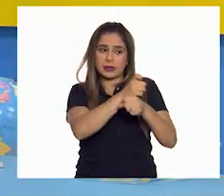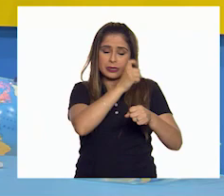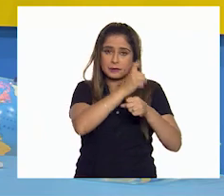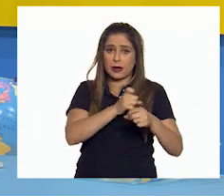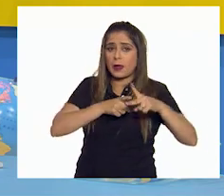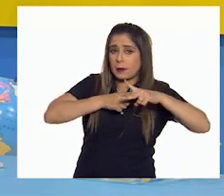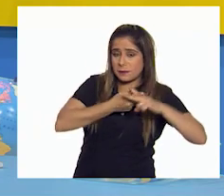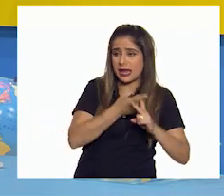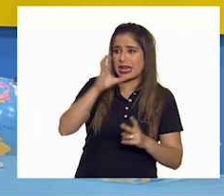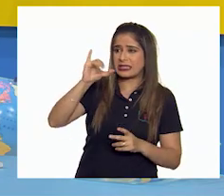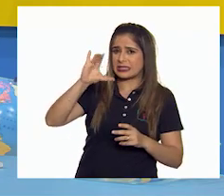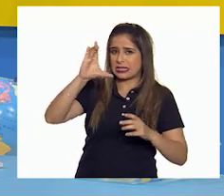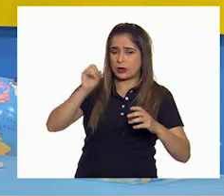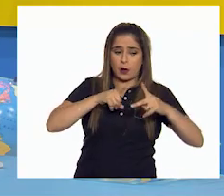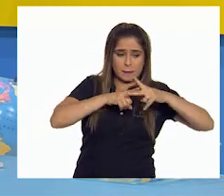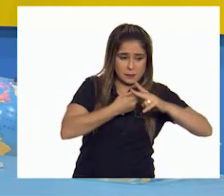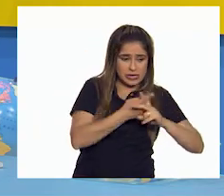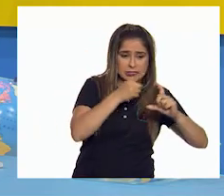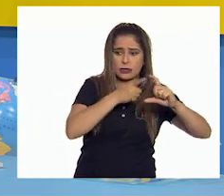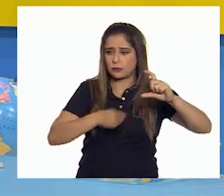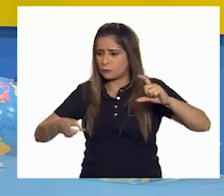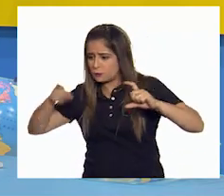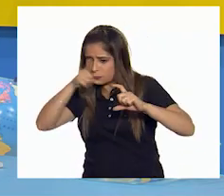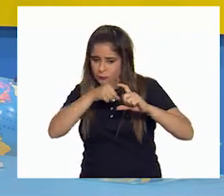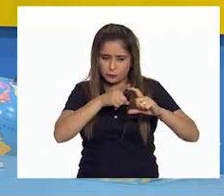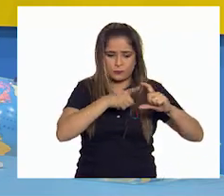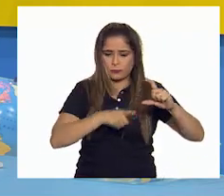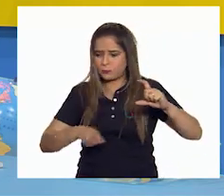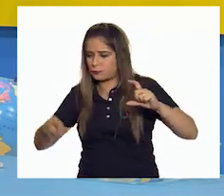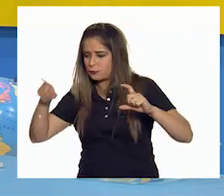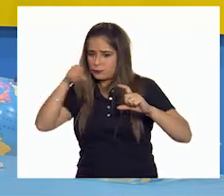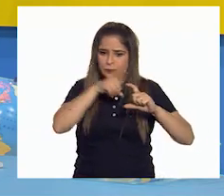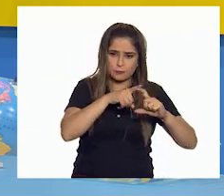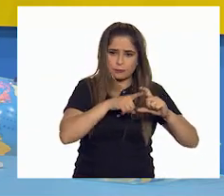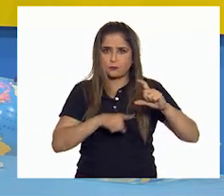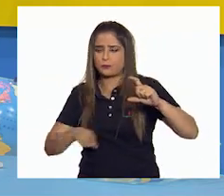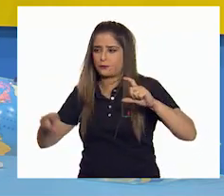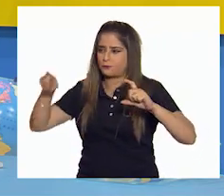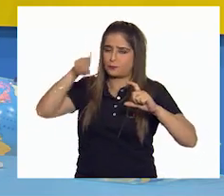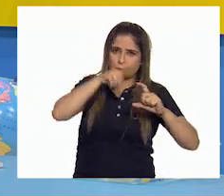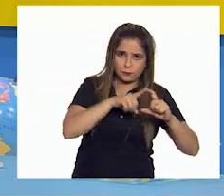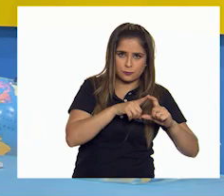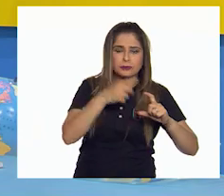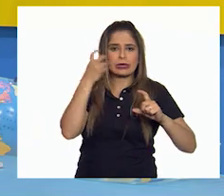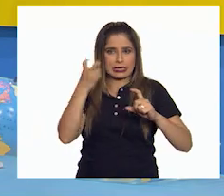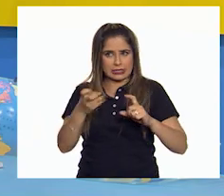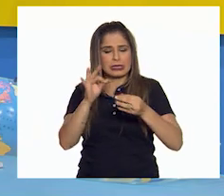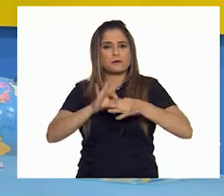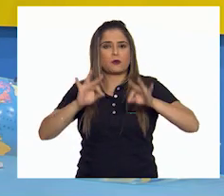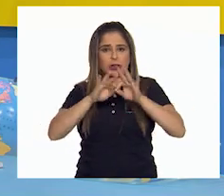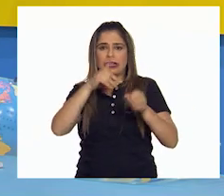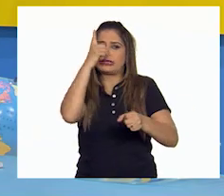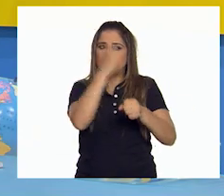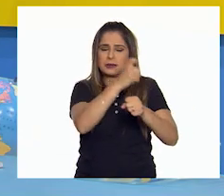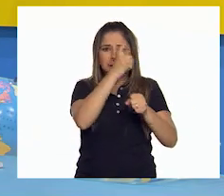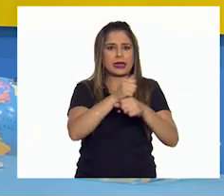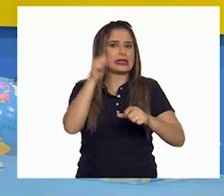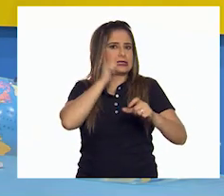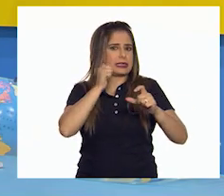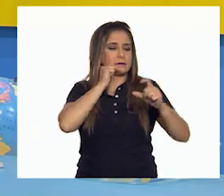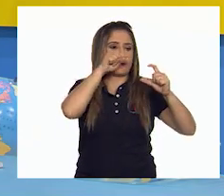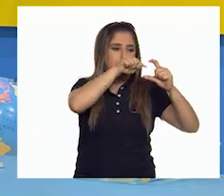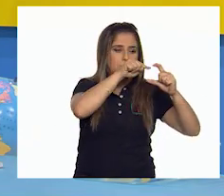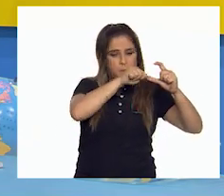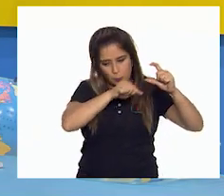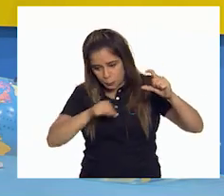los ciclos más constantes, en este caso, hablamos de un componente que lo pone en marcha y que consideraremos como nuestro primer